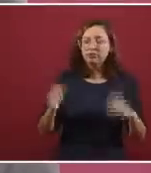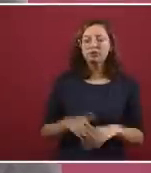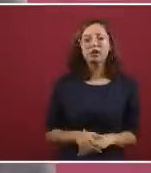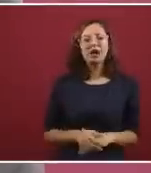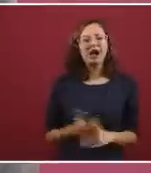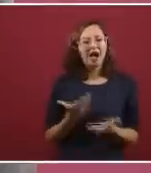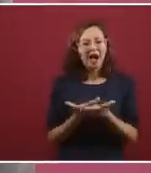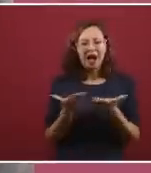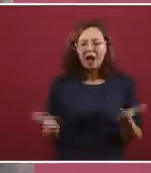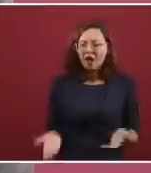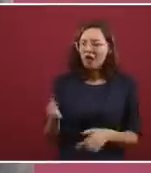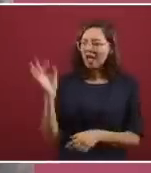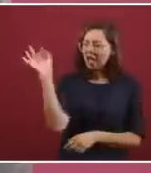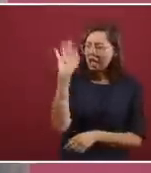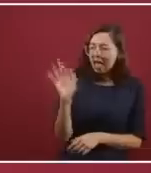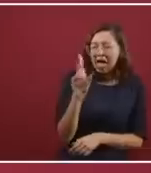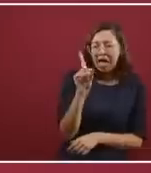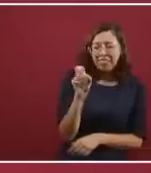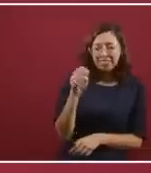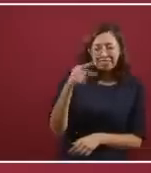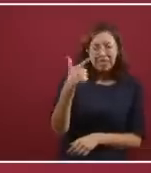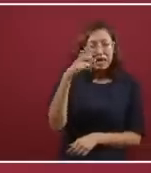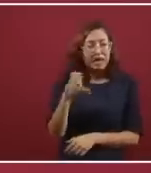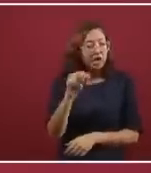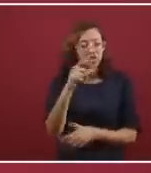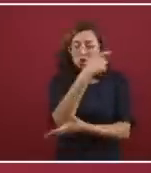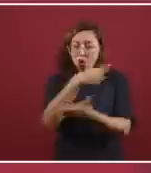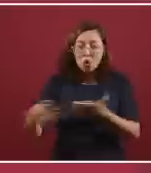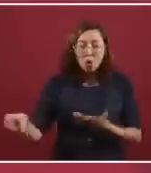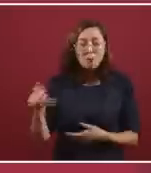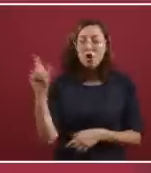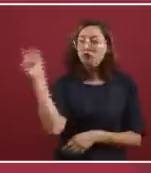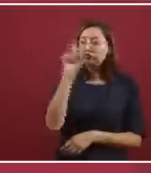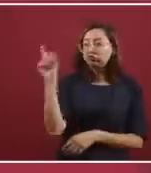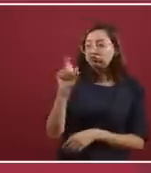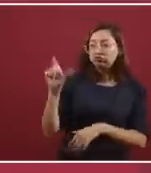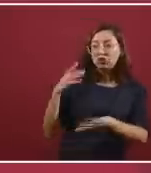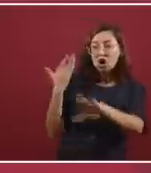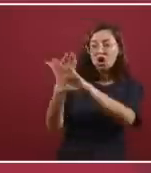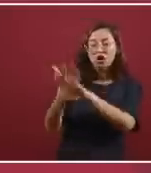no se comprobaron este los insecticidas